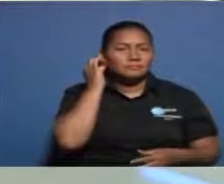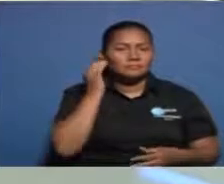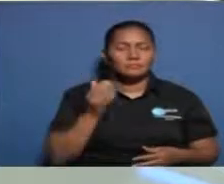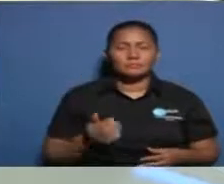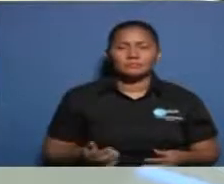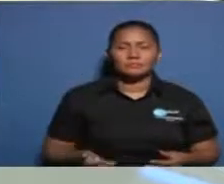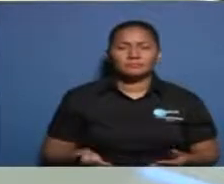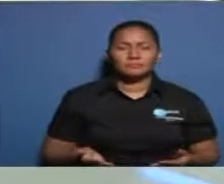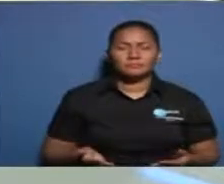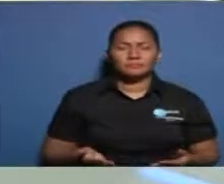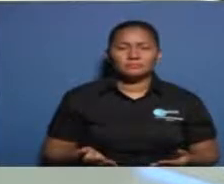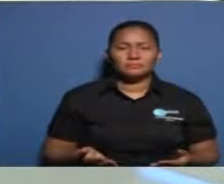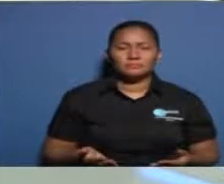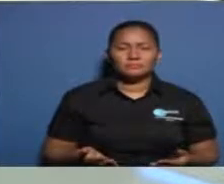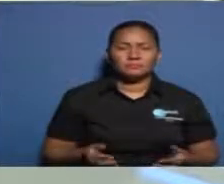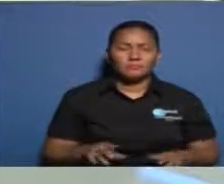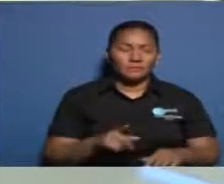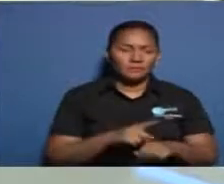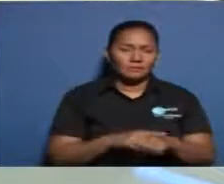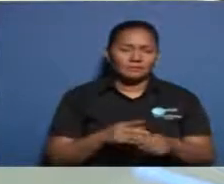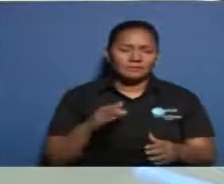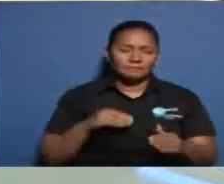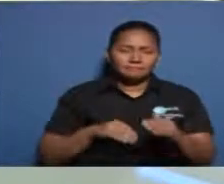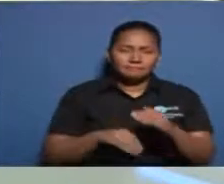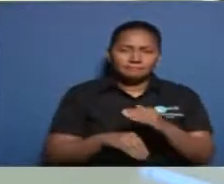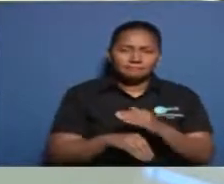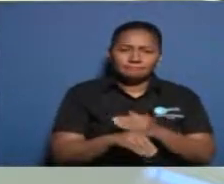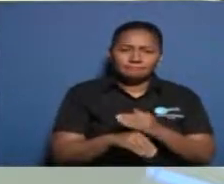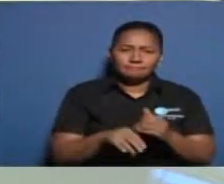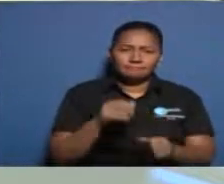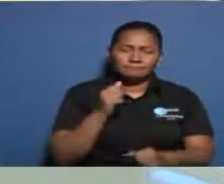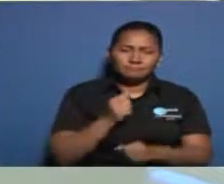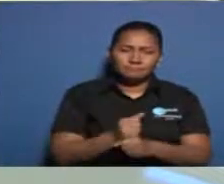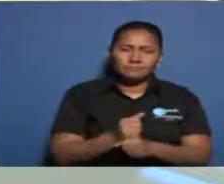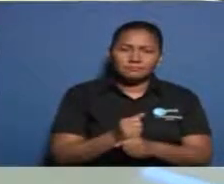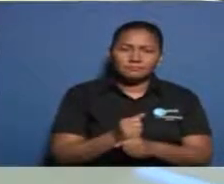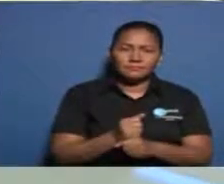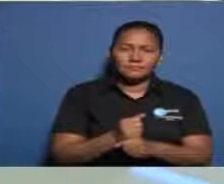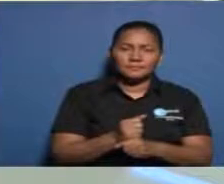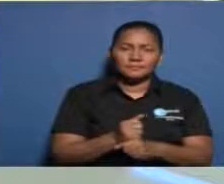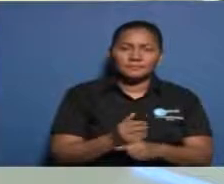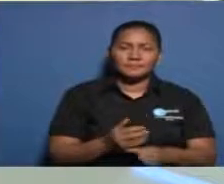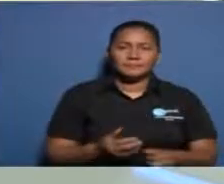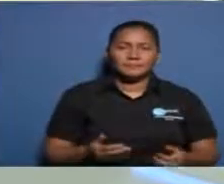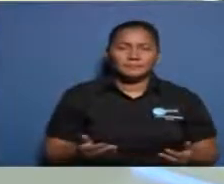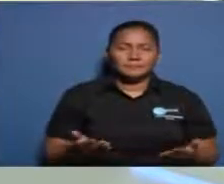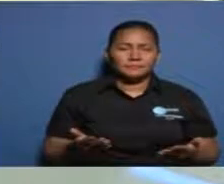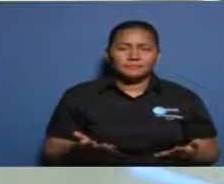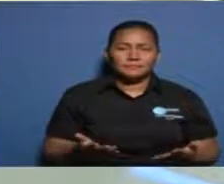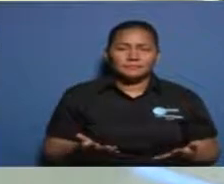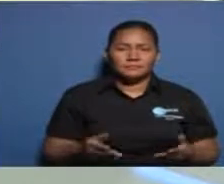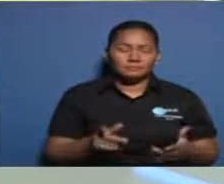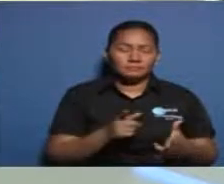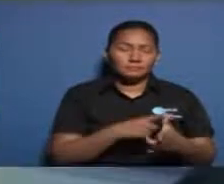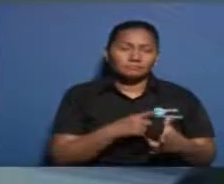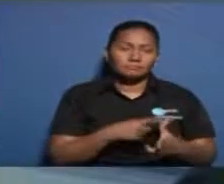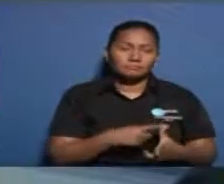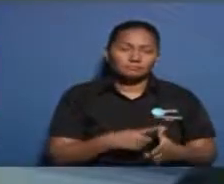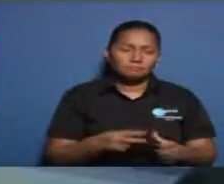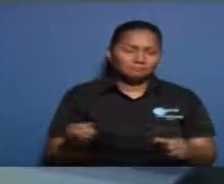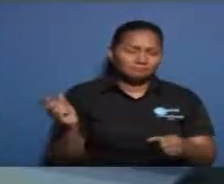mercado laboral tienes un fenómeno muy interesante porque ocurre diversas situaciones en el ámbito del mercado de trabajo primero que la